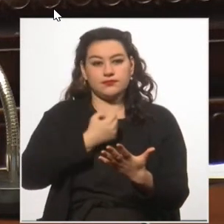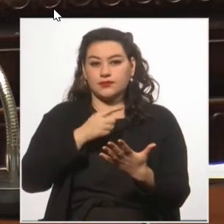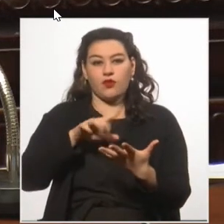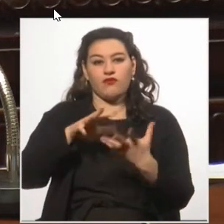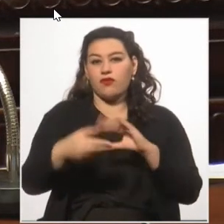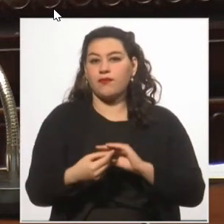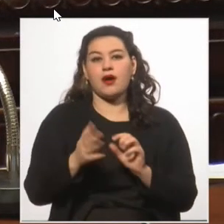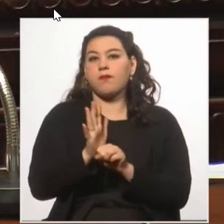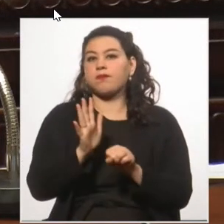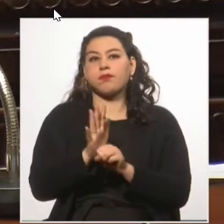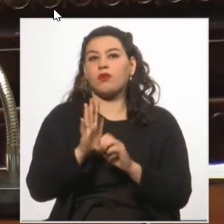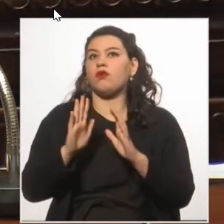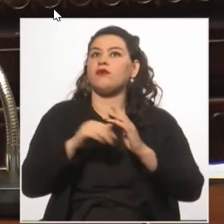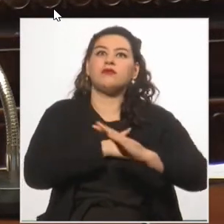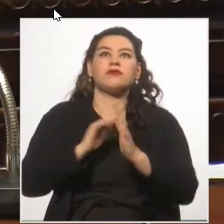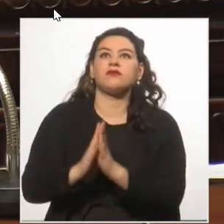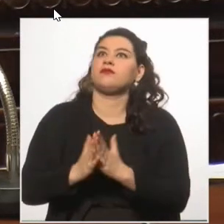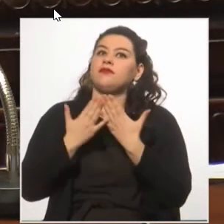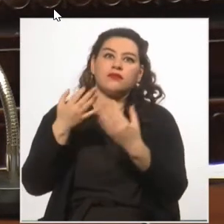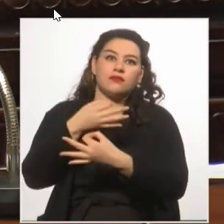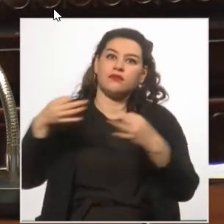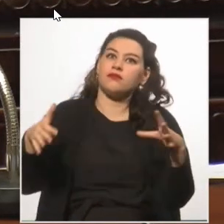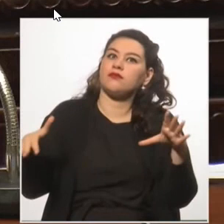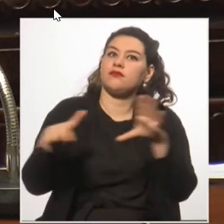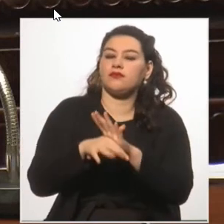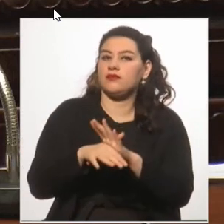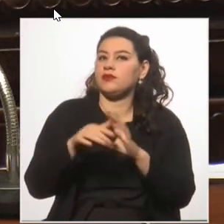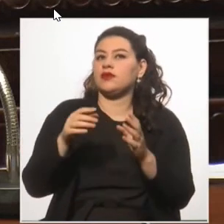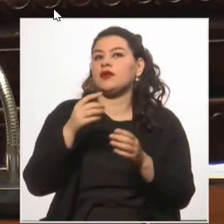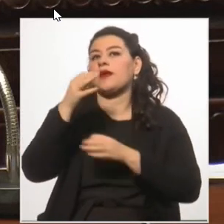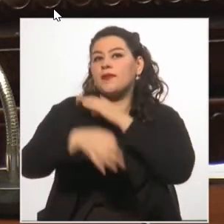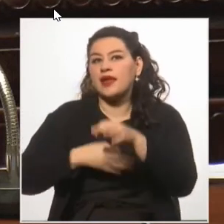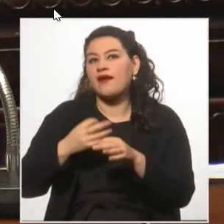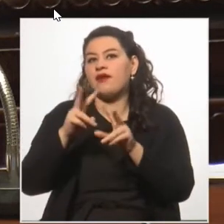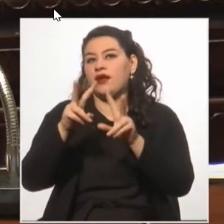uno de los evangelios más acabados del verbo latino.